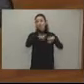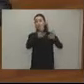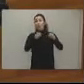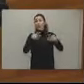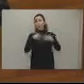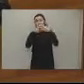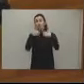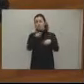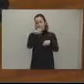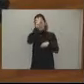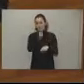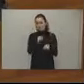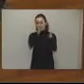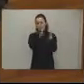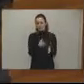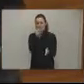guerra, que con usted nunca se sabe.